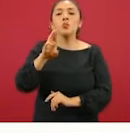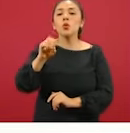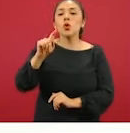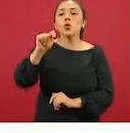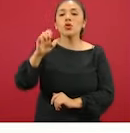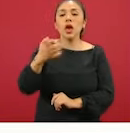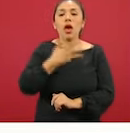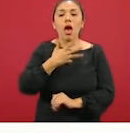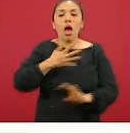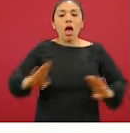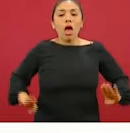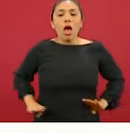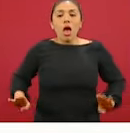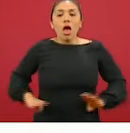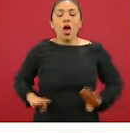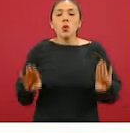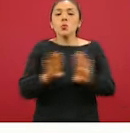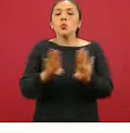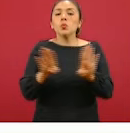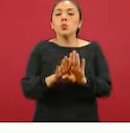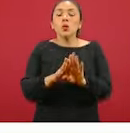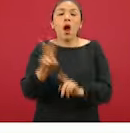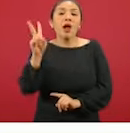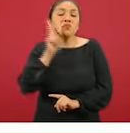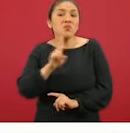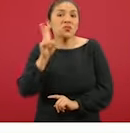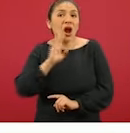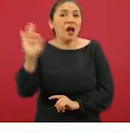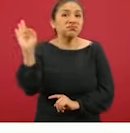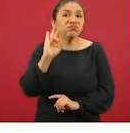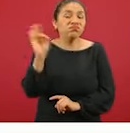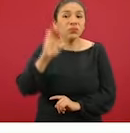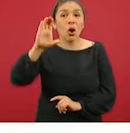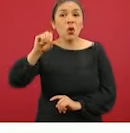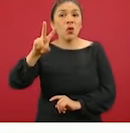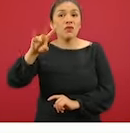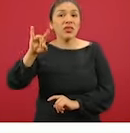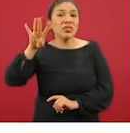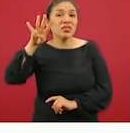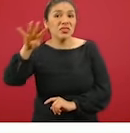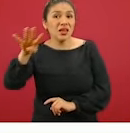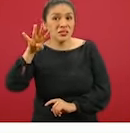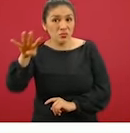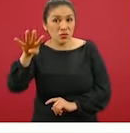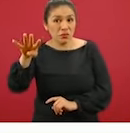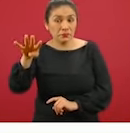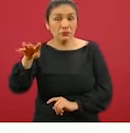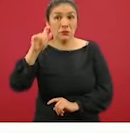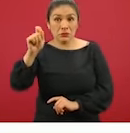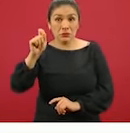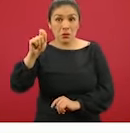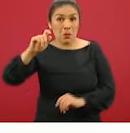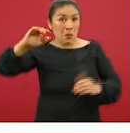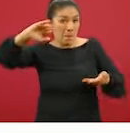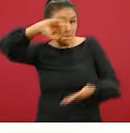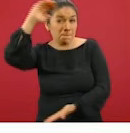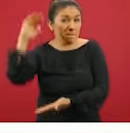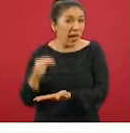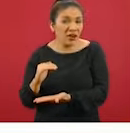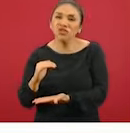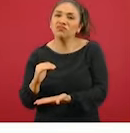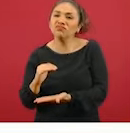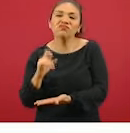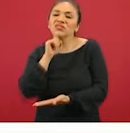que tienen la clasificación de probablemente ser COVID-19. No es una disminución importante, siguen